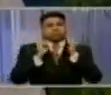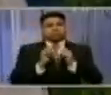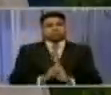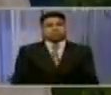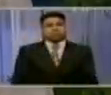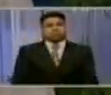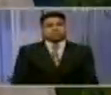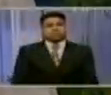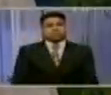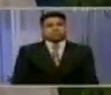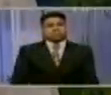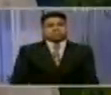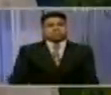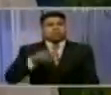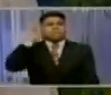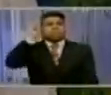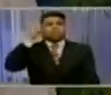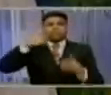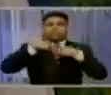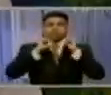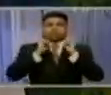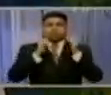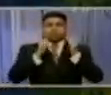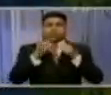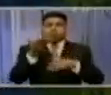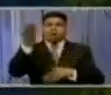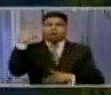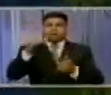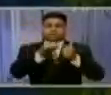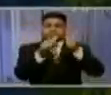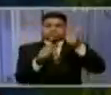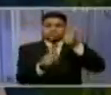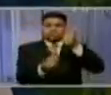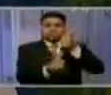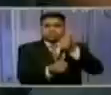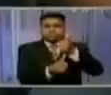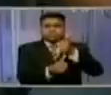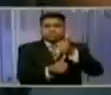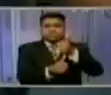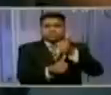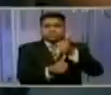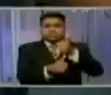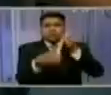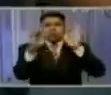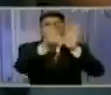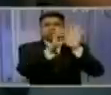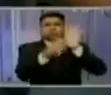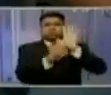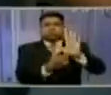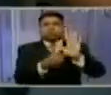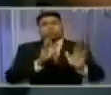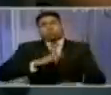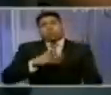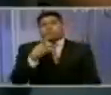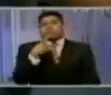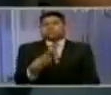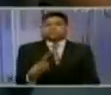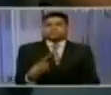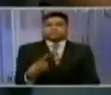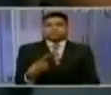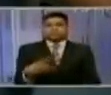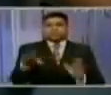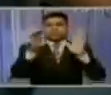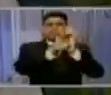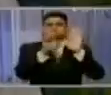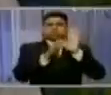profesor Aristóbulo además fue vicepresidente de la Asamblea Nacional Constituyente, pudiéramos decir, la constitución